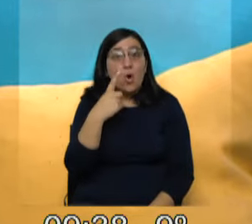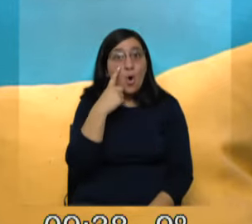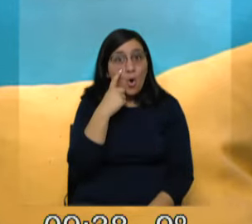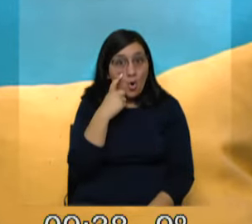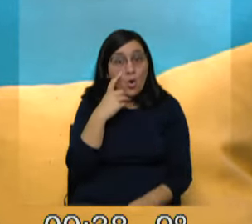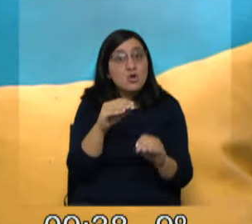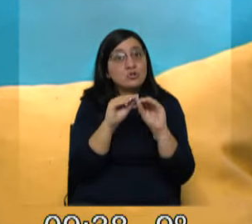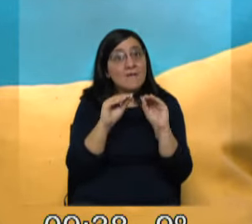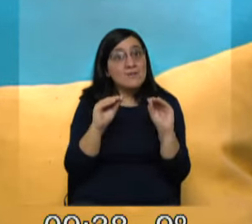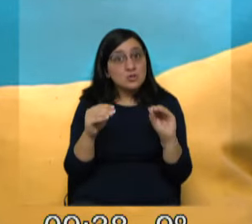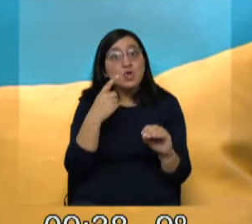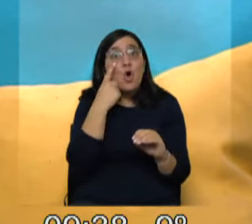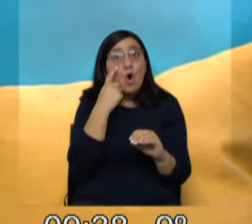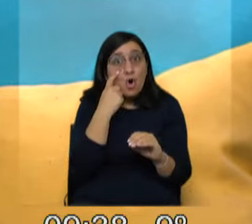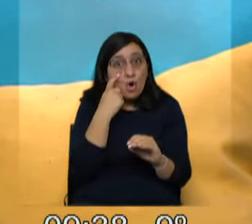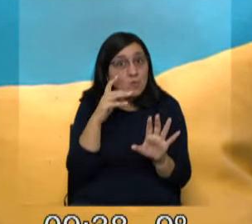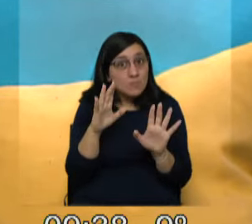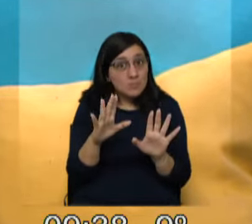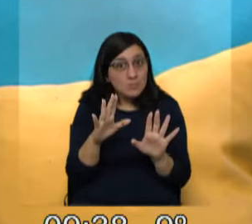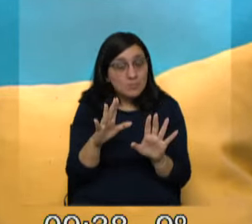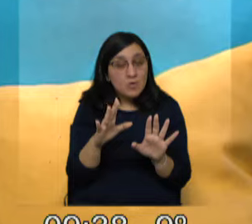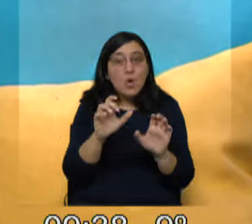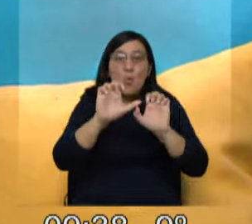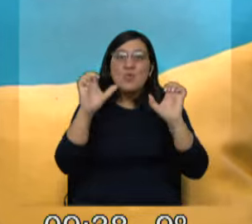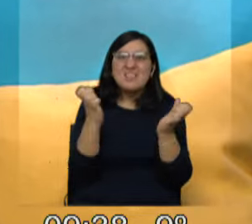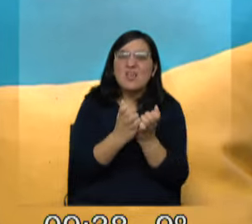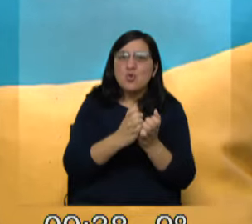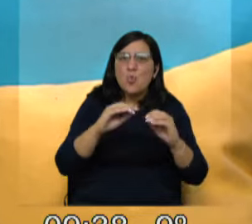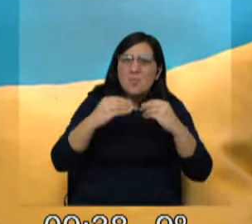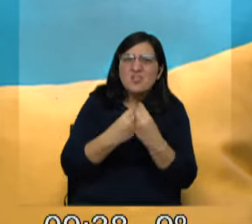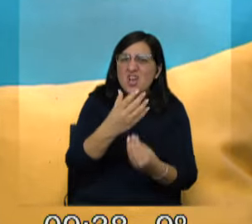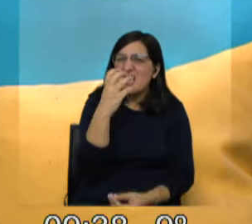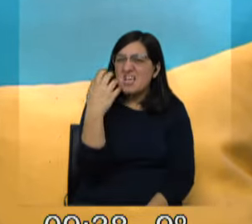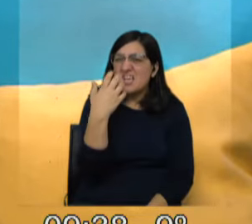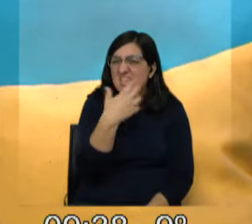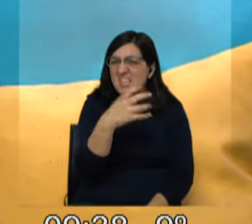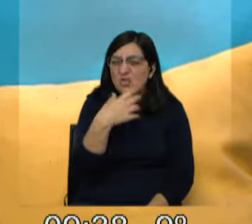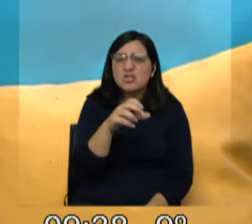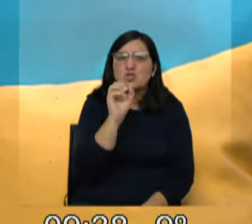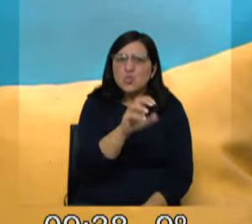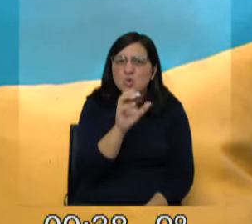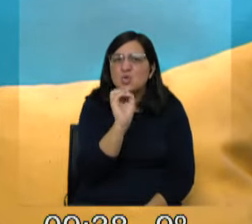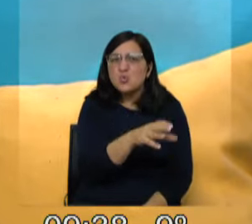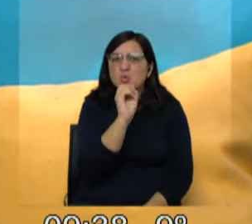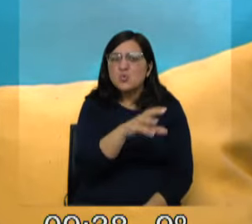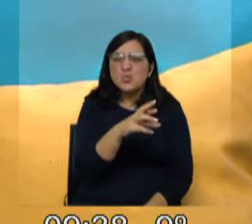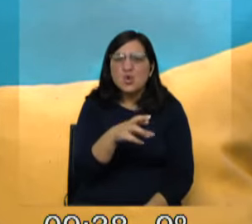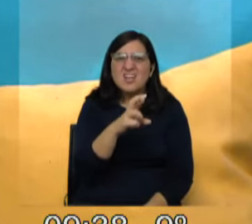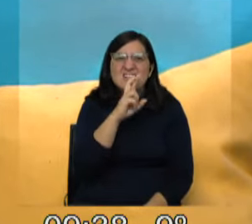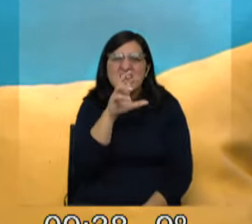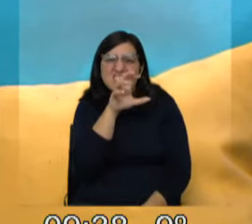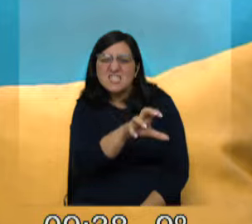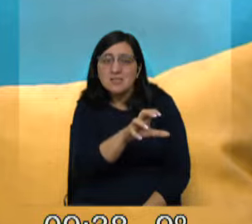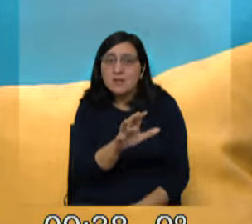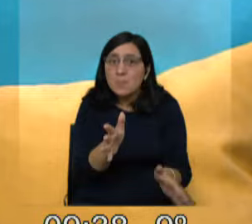señales de alerta, ojo con estas señales de alerta. Un estadio entero gritando un insulto racista repetidamente y no pasó nada. Hoy no hay